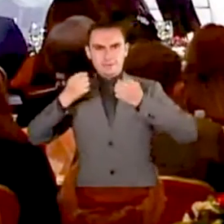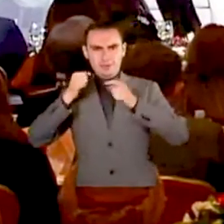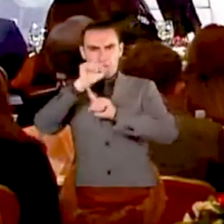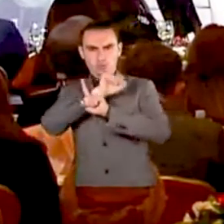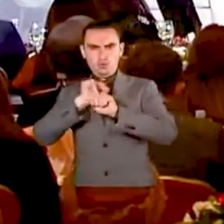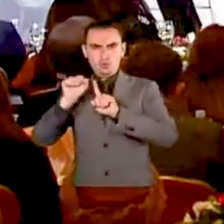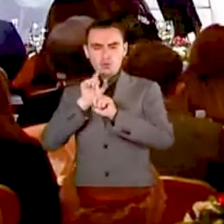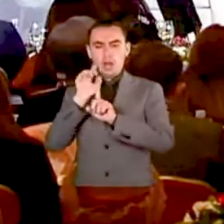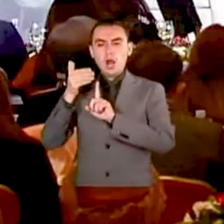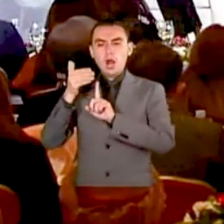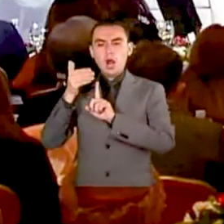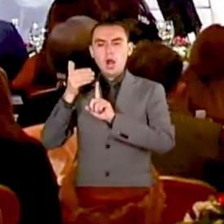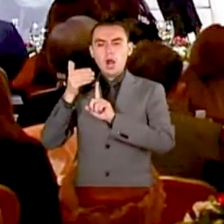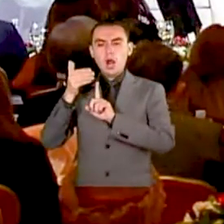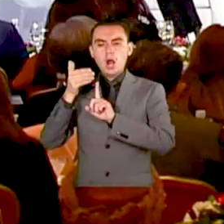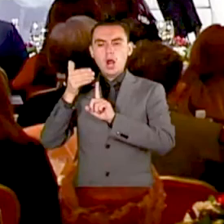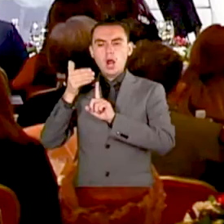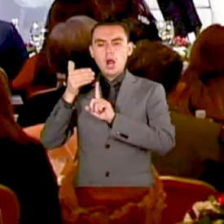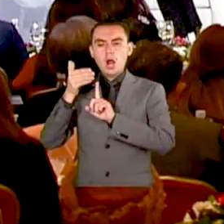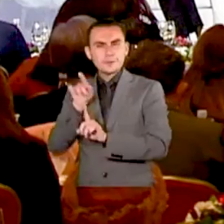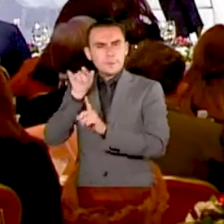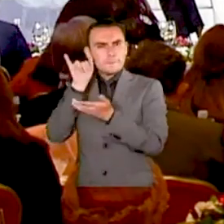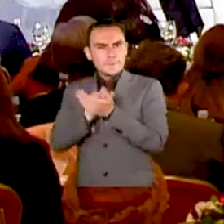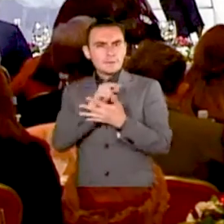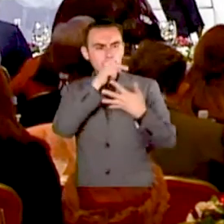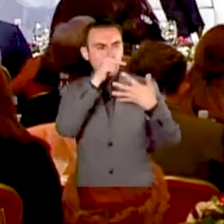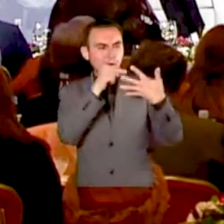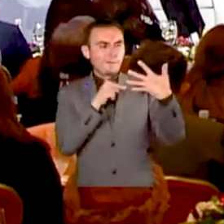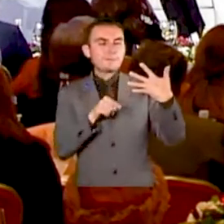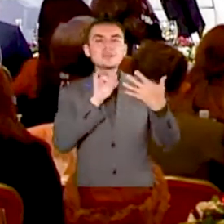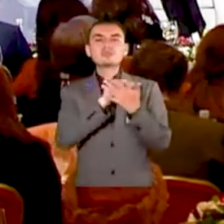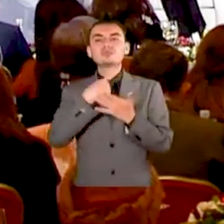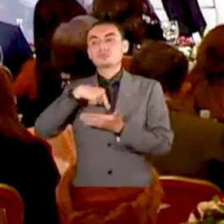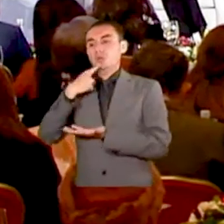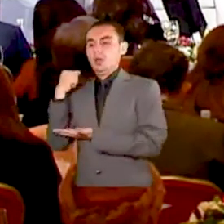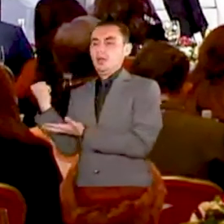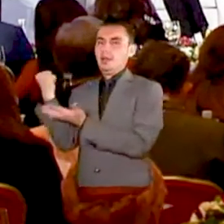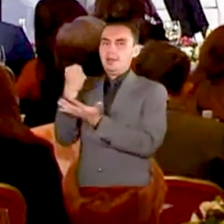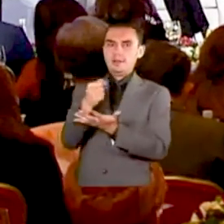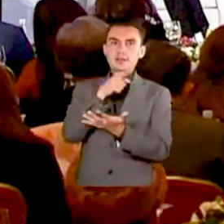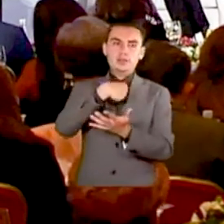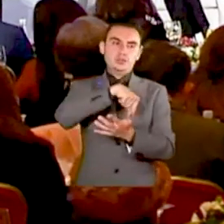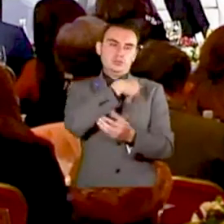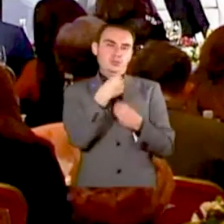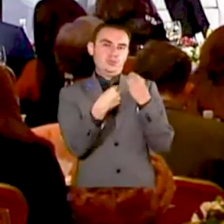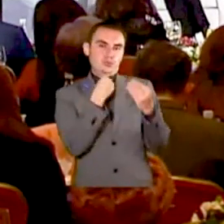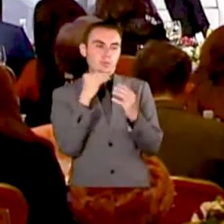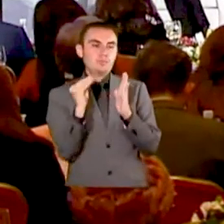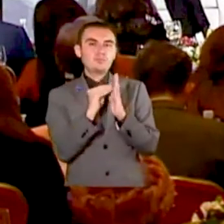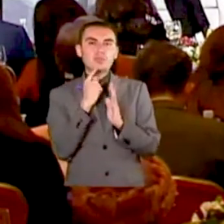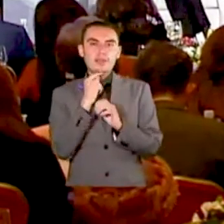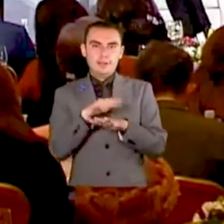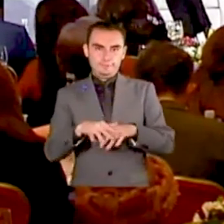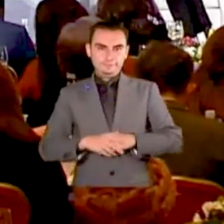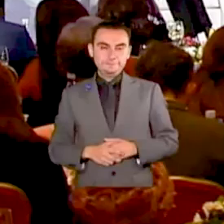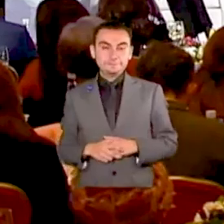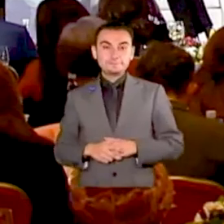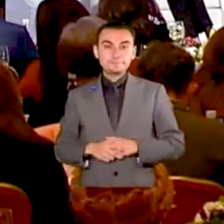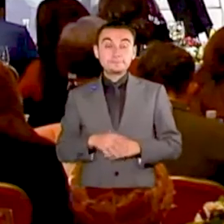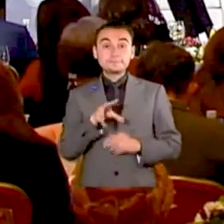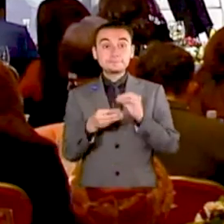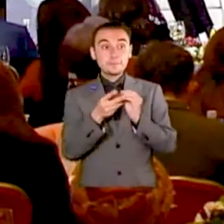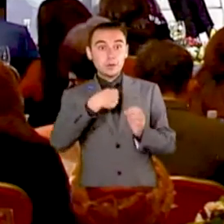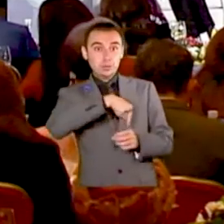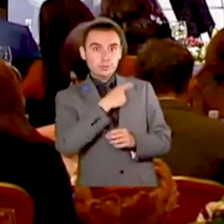sociales y en protección social, todas las ayudas donde no alcanza la seguridad social. También atendimos